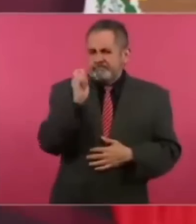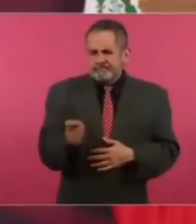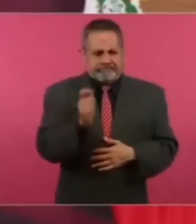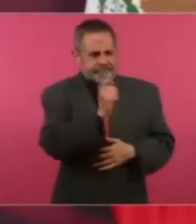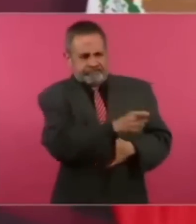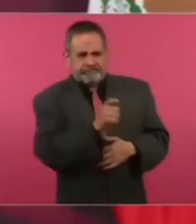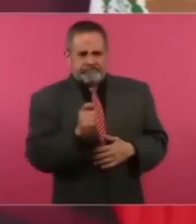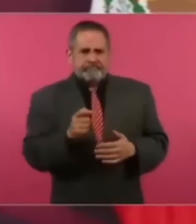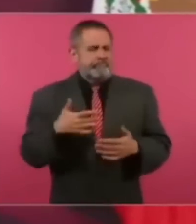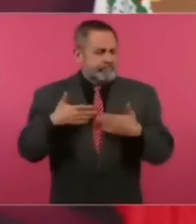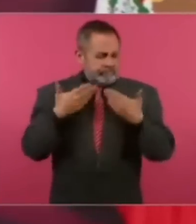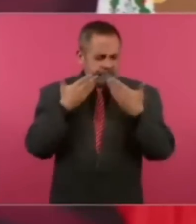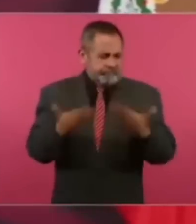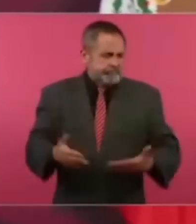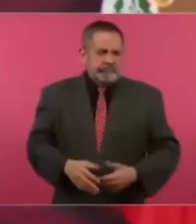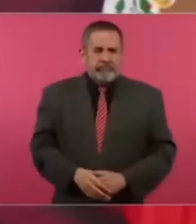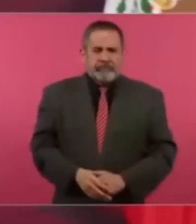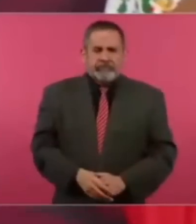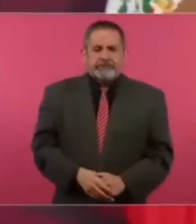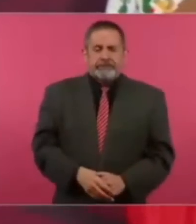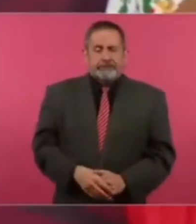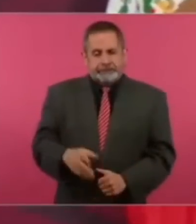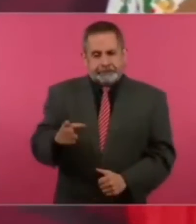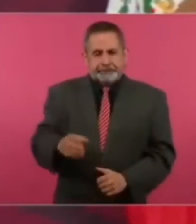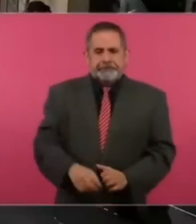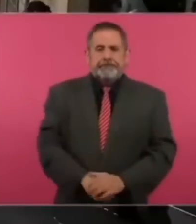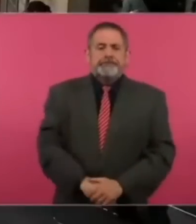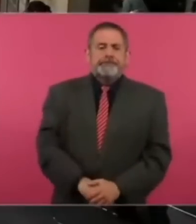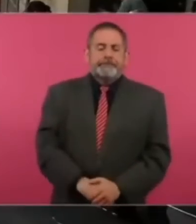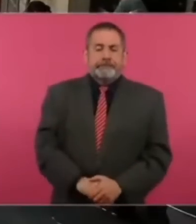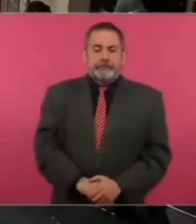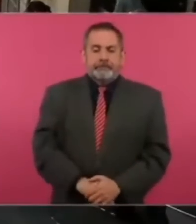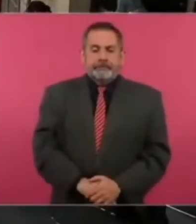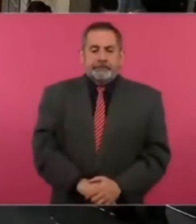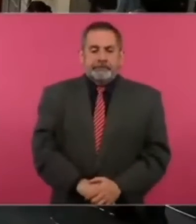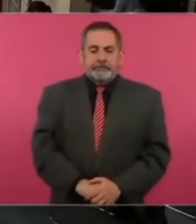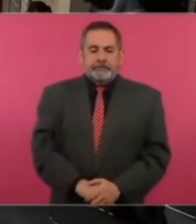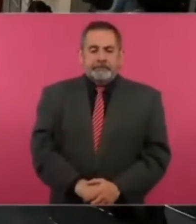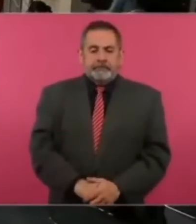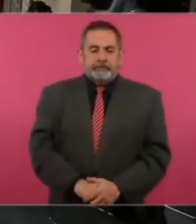Adelante.